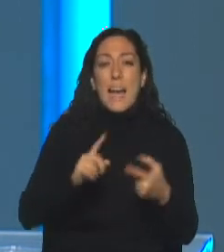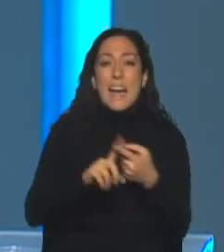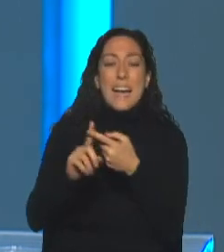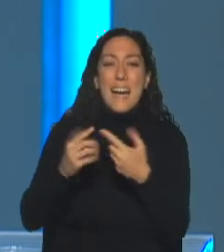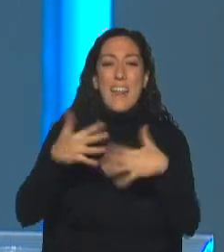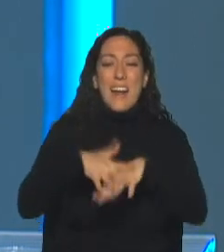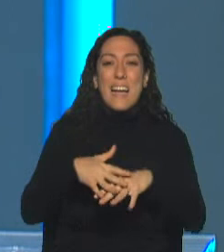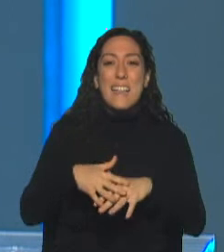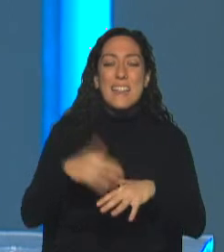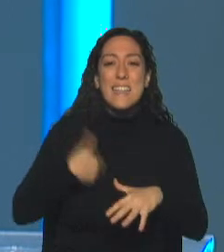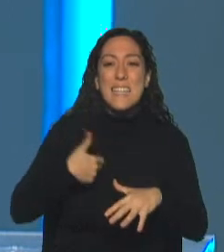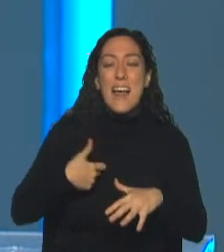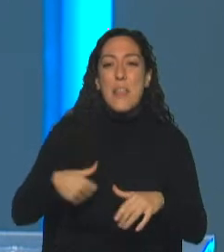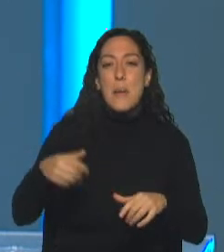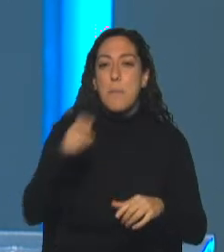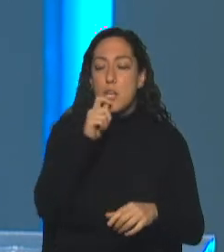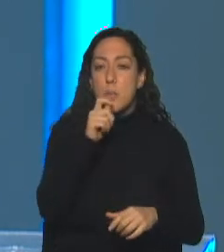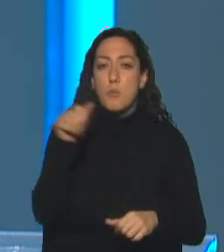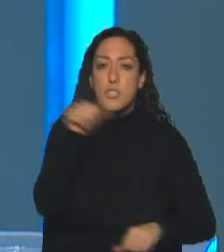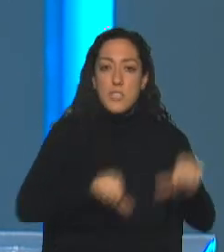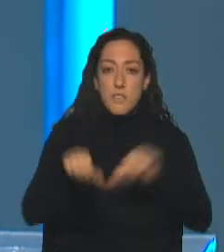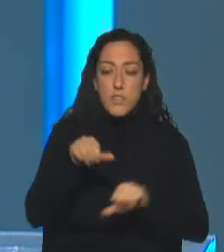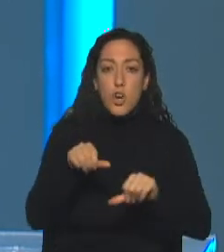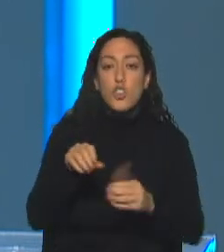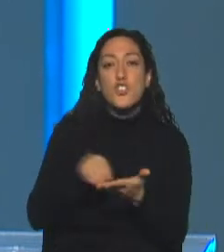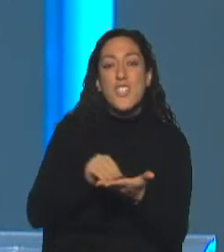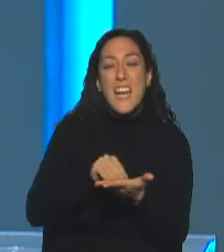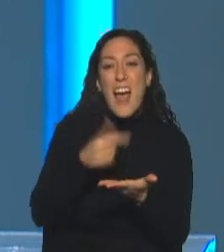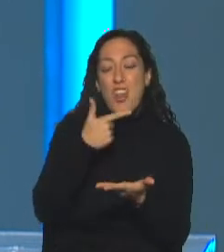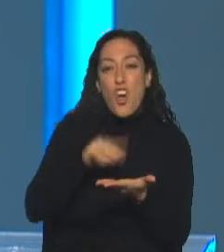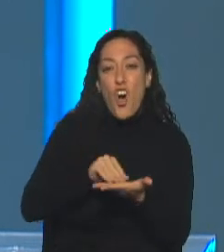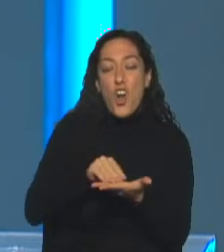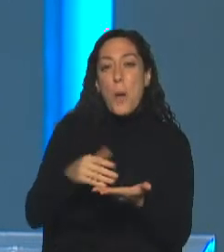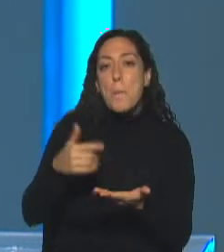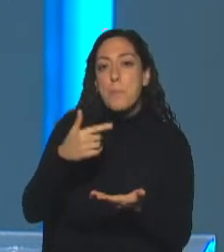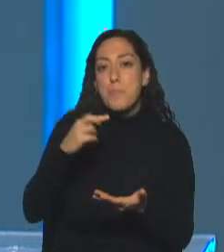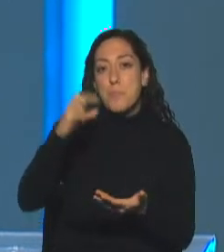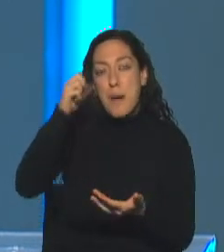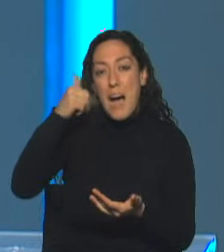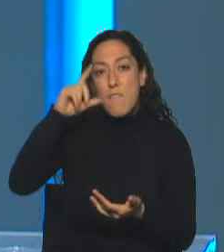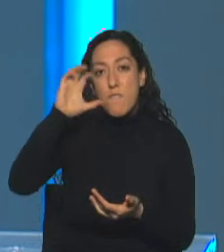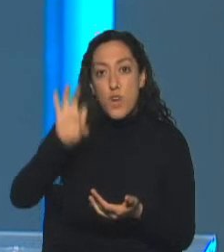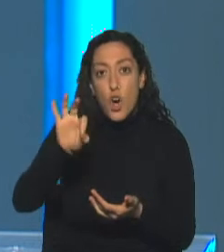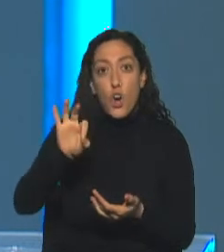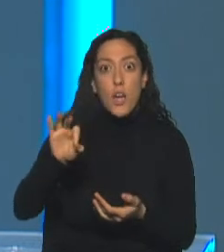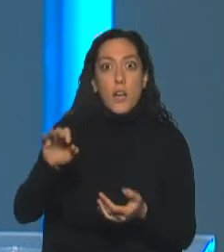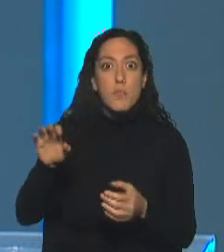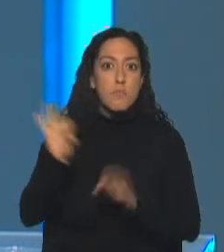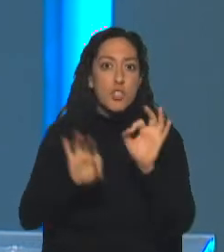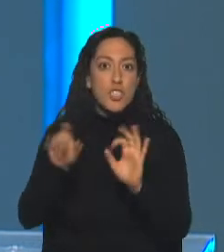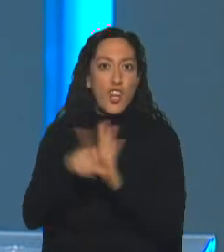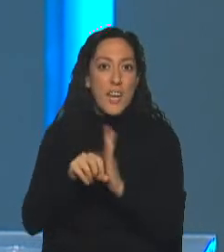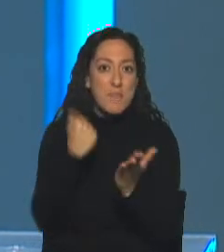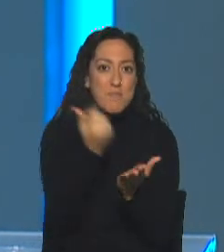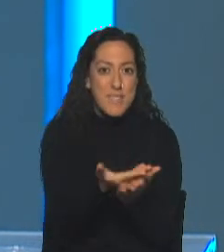periodismo científico con el senador Pablo jerlín que fue el autor de la ley el que presentó el proyecto de